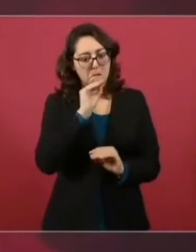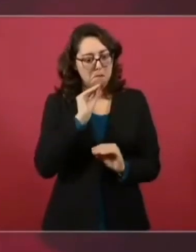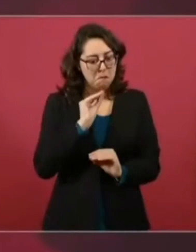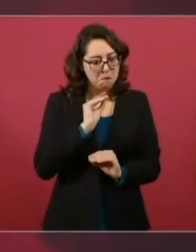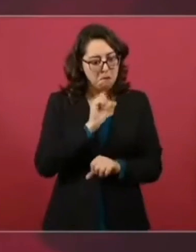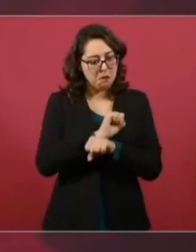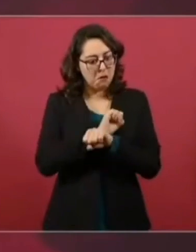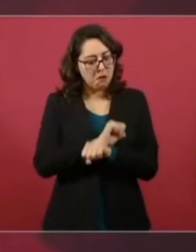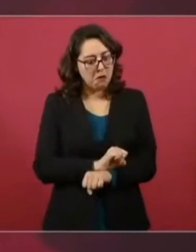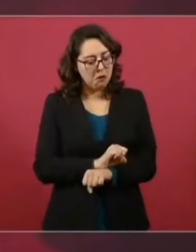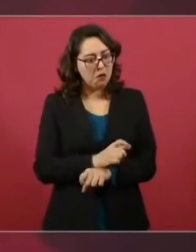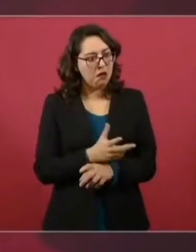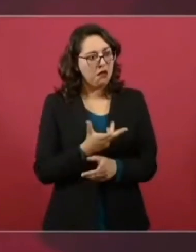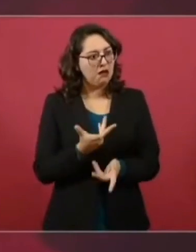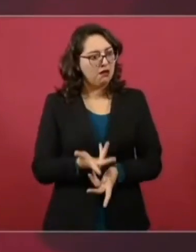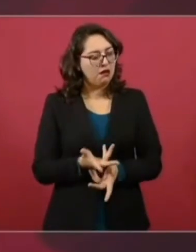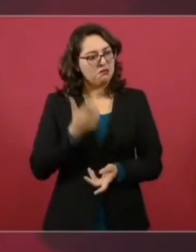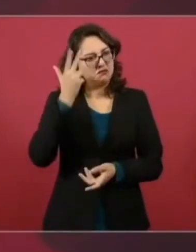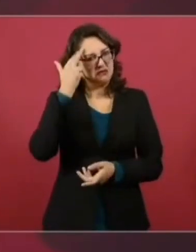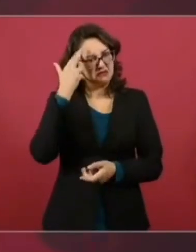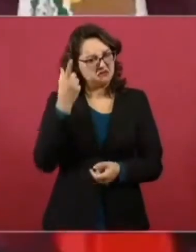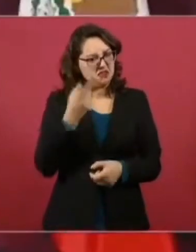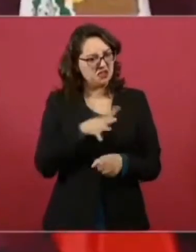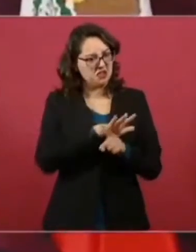a quien les quitó el bozal.